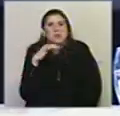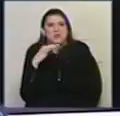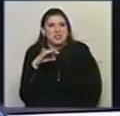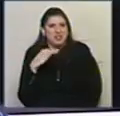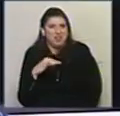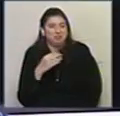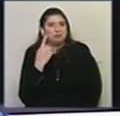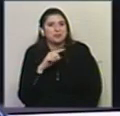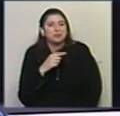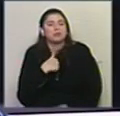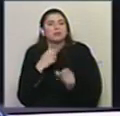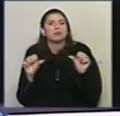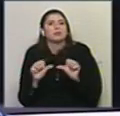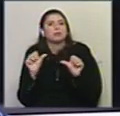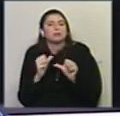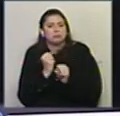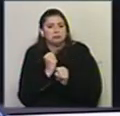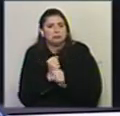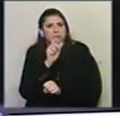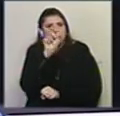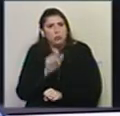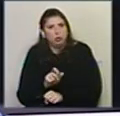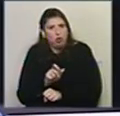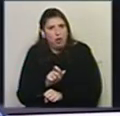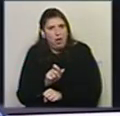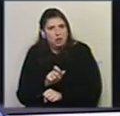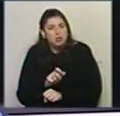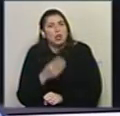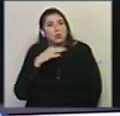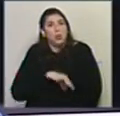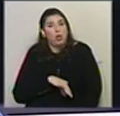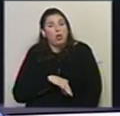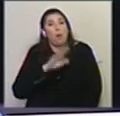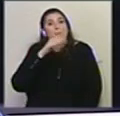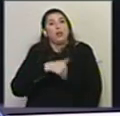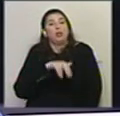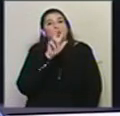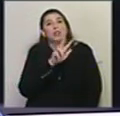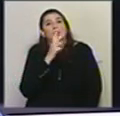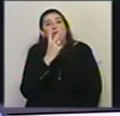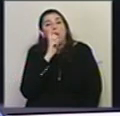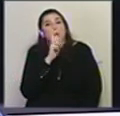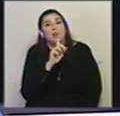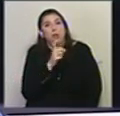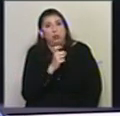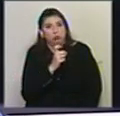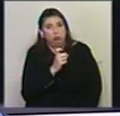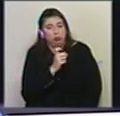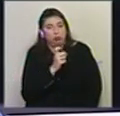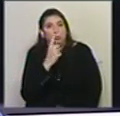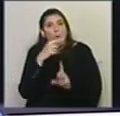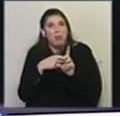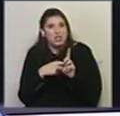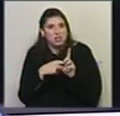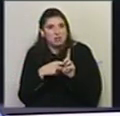el consultorio, nosotros atendemos personas con ingresos inferiores a 32 mil pesos por mes. Si gana más de 32 mil pesos por mes, no lo atendemos. Para